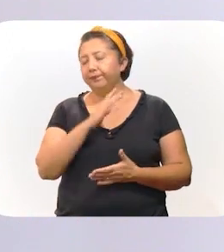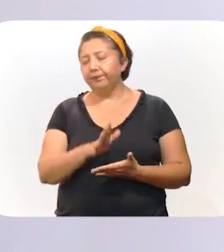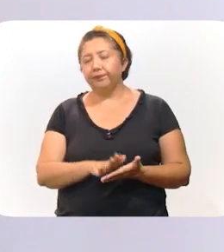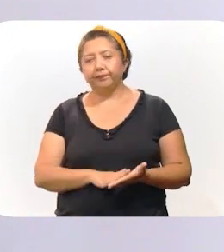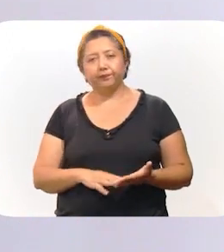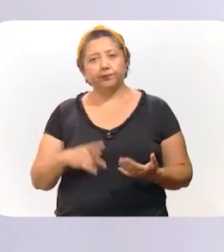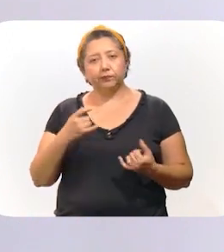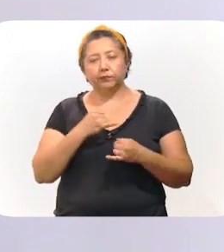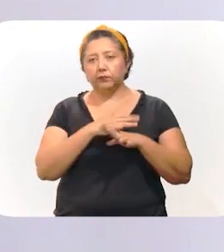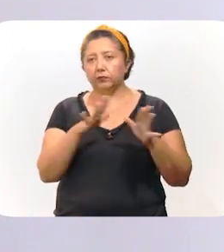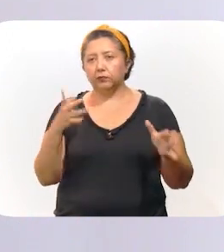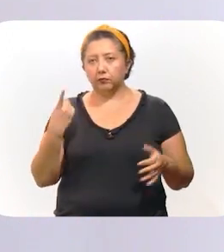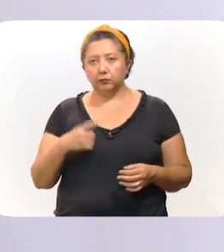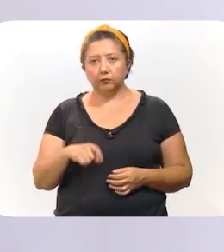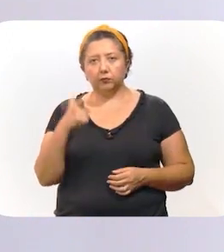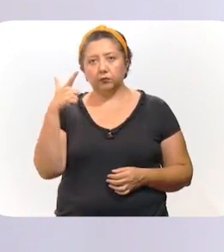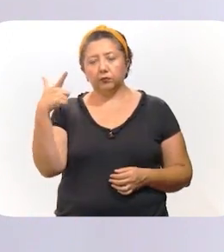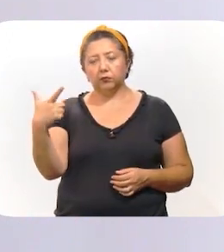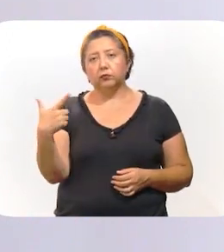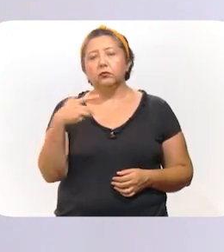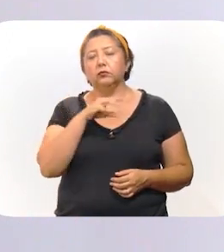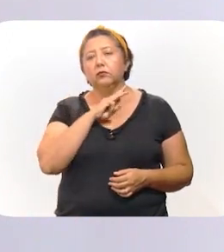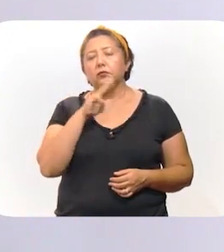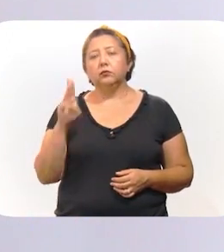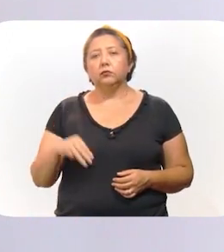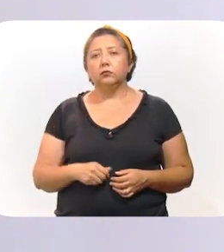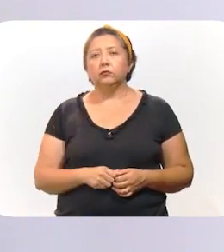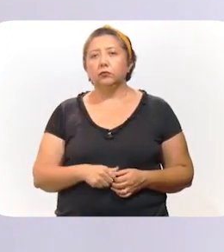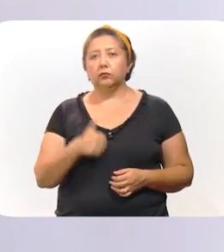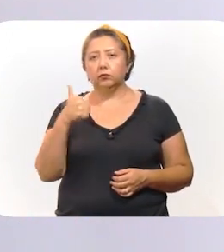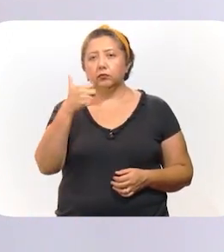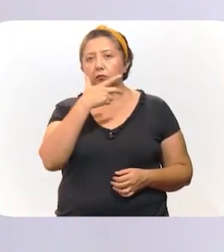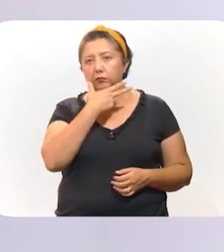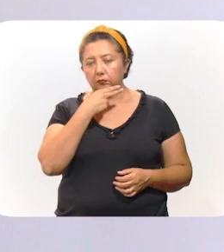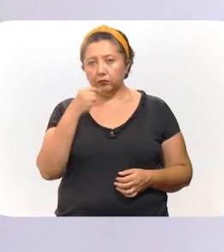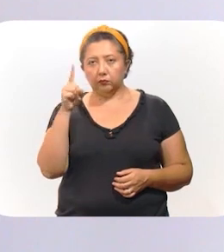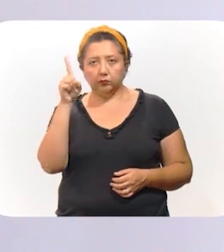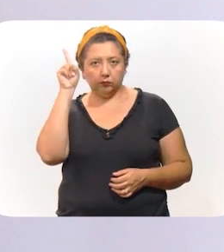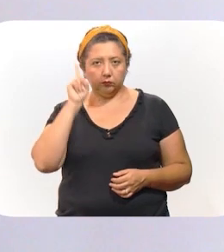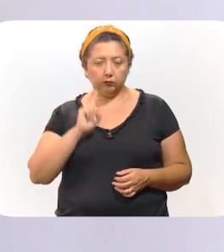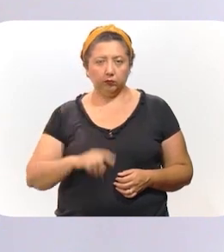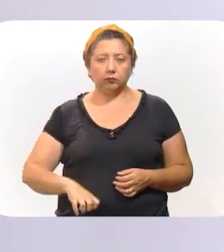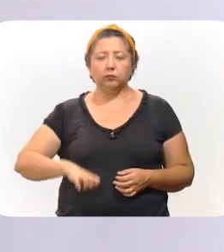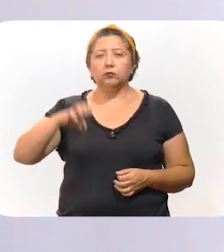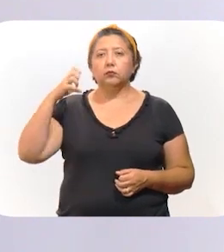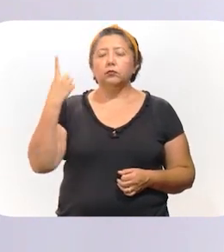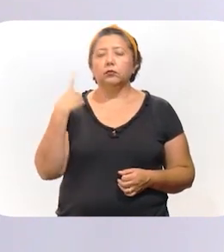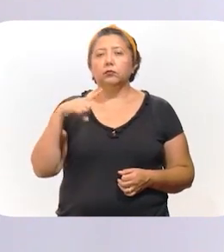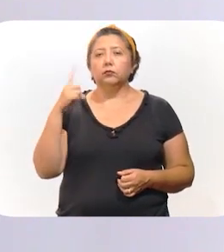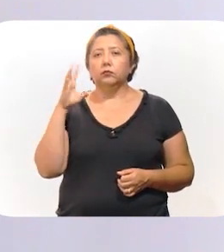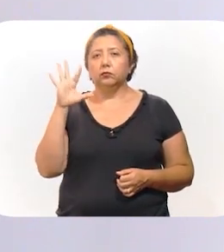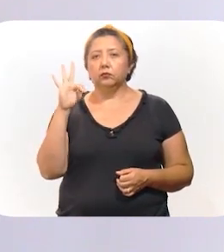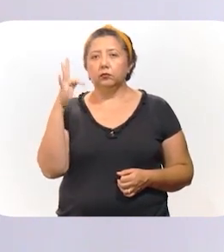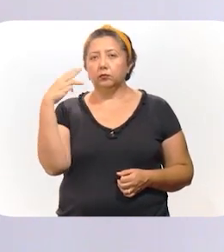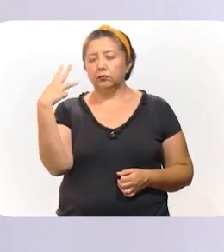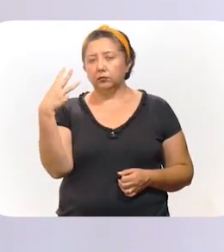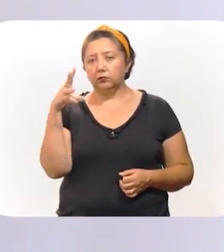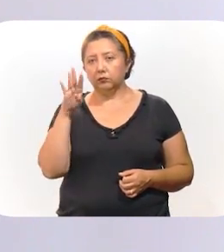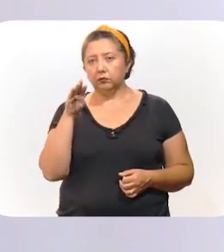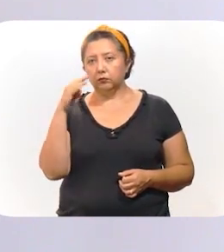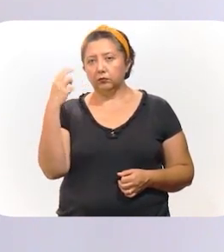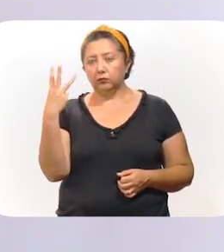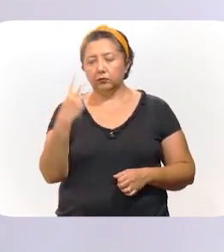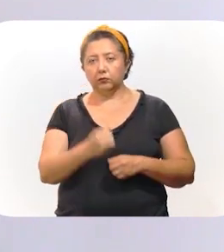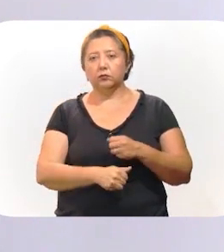Lamentablemente, en este parte médico informamos de siete fallecimientos. Son seis hombres y una mujer de un rango de edad de 43 a